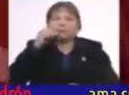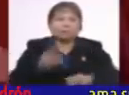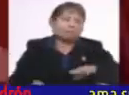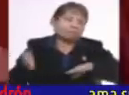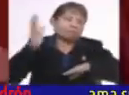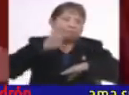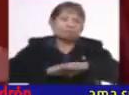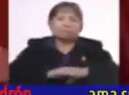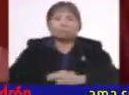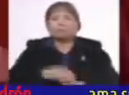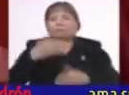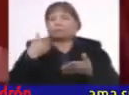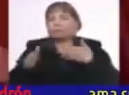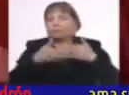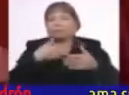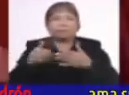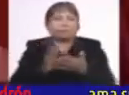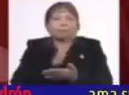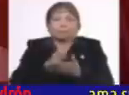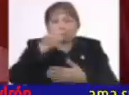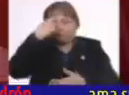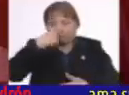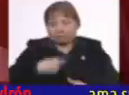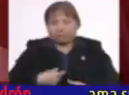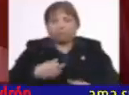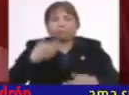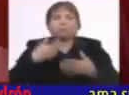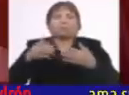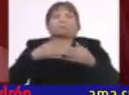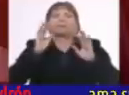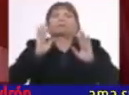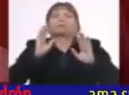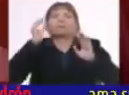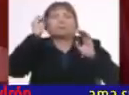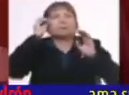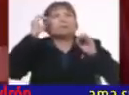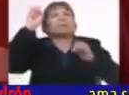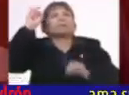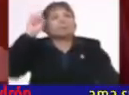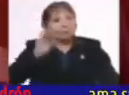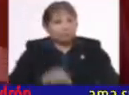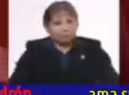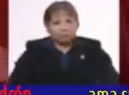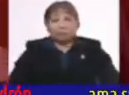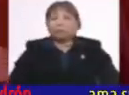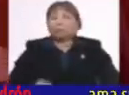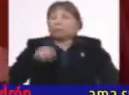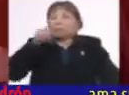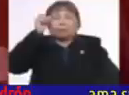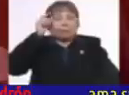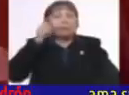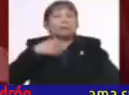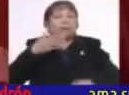por encima de cualquier situación personal o de cualquier situación subjetiva y en ese